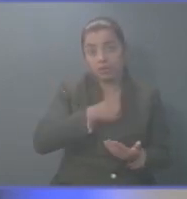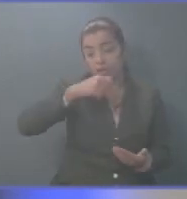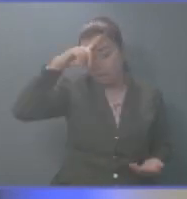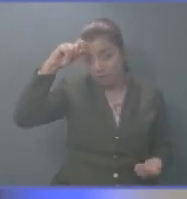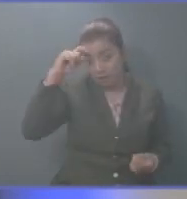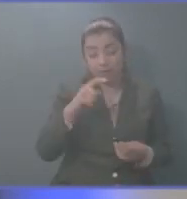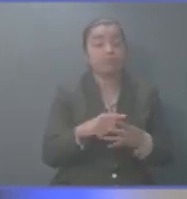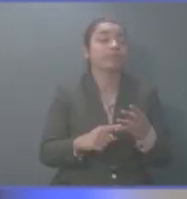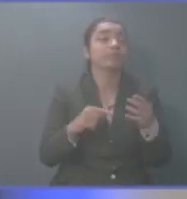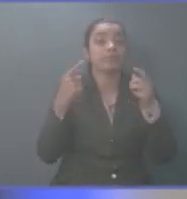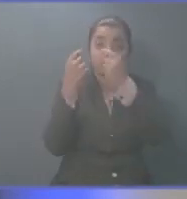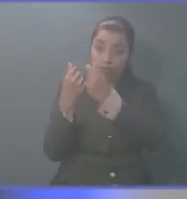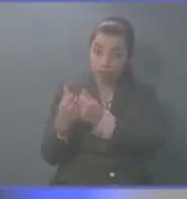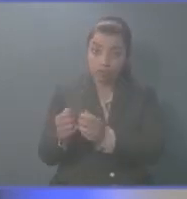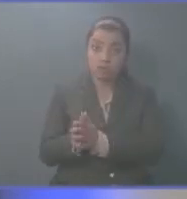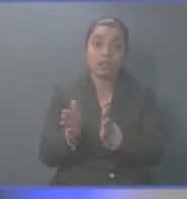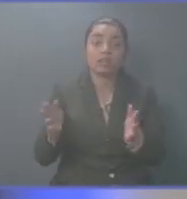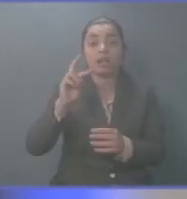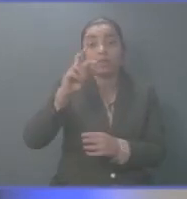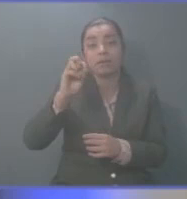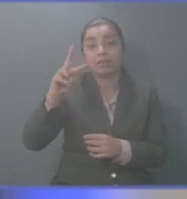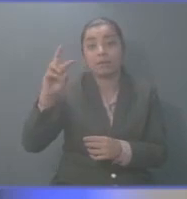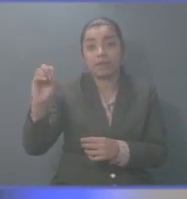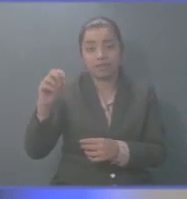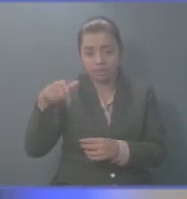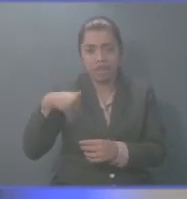aprobamos el presupuesto general de la Nación 2020 en tiempo,